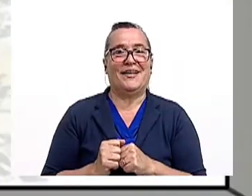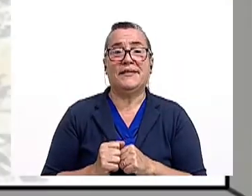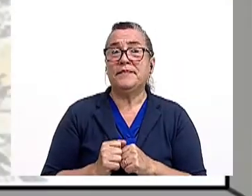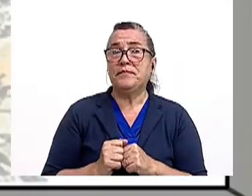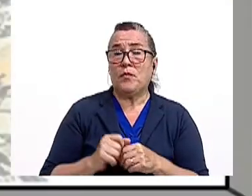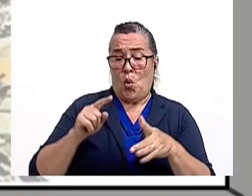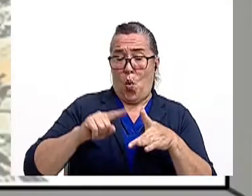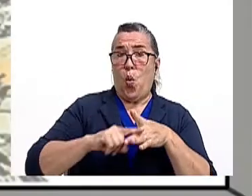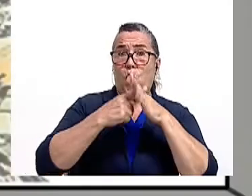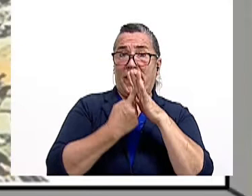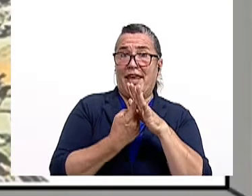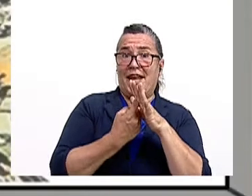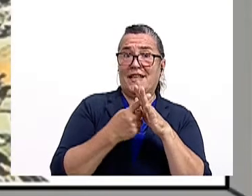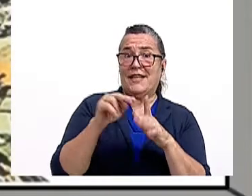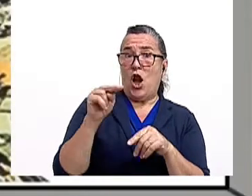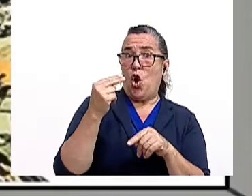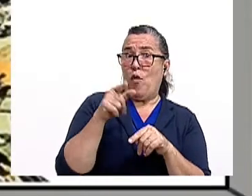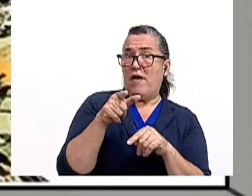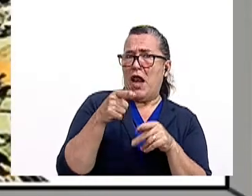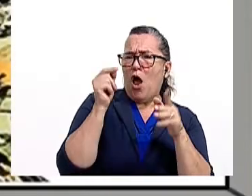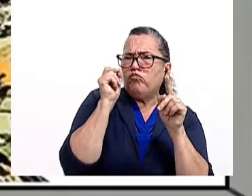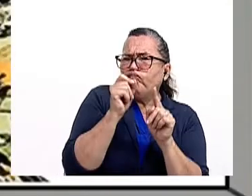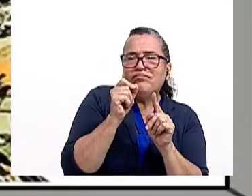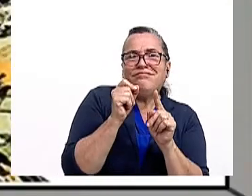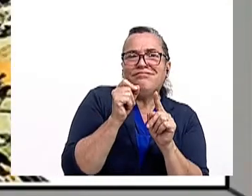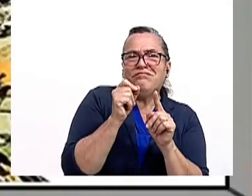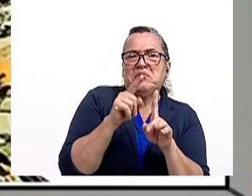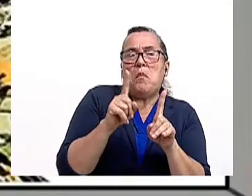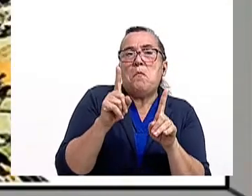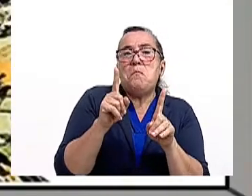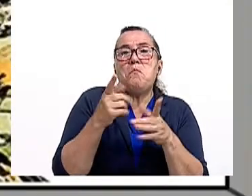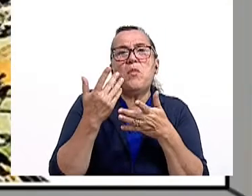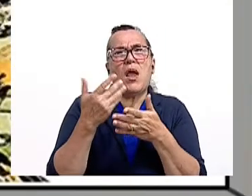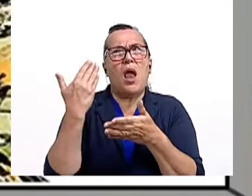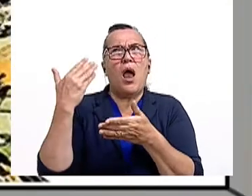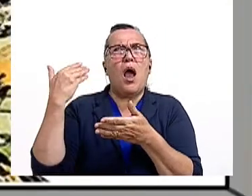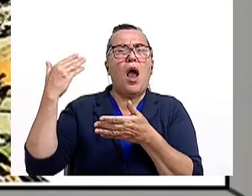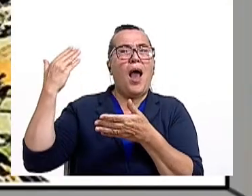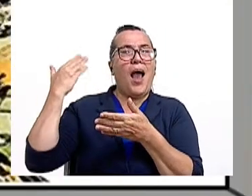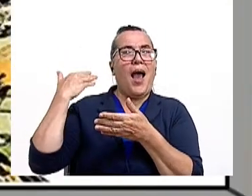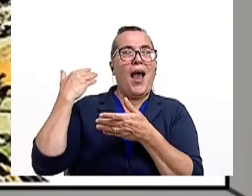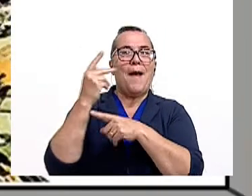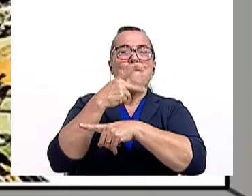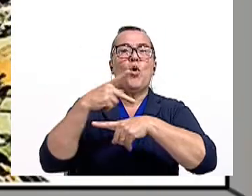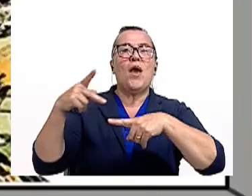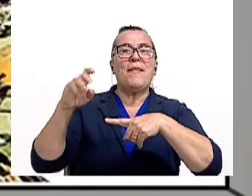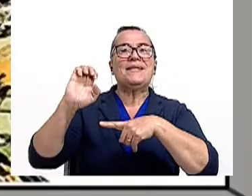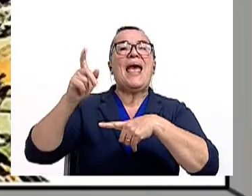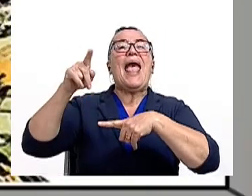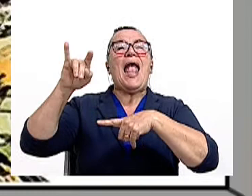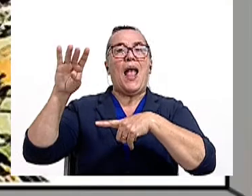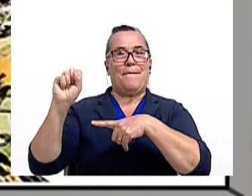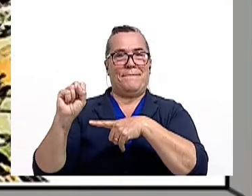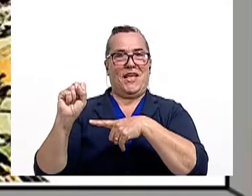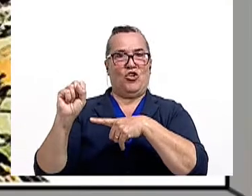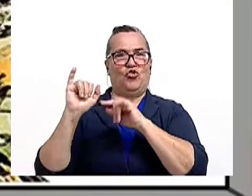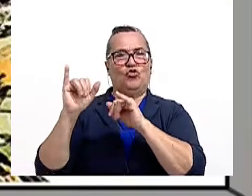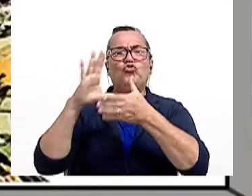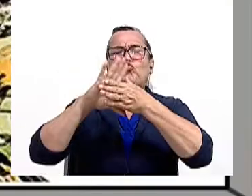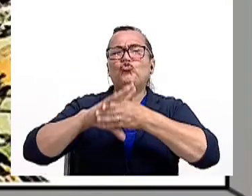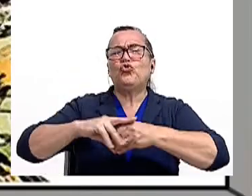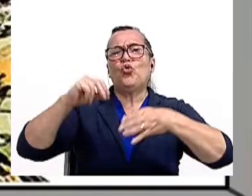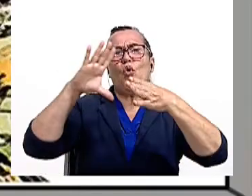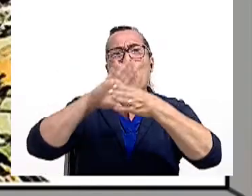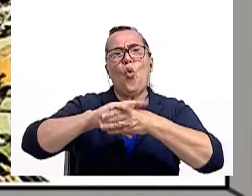Los orígenes de la novela no son muy precisos, sin embargo, se remontan a los poemas épicos, ya que estos contaban historias